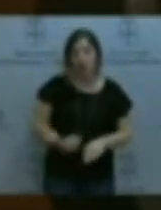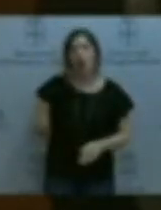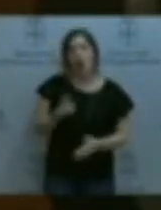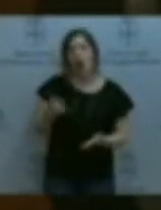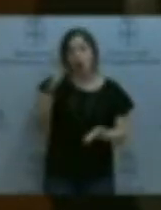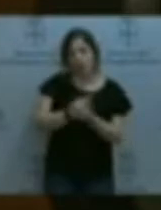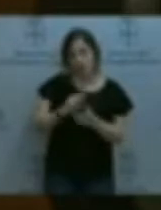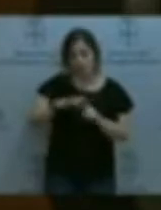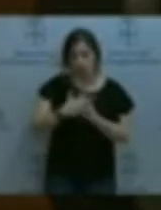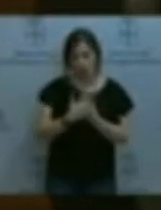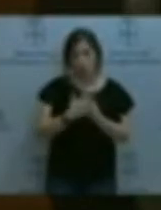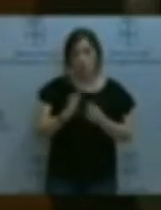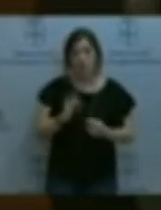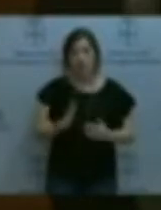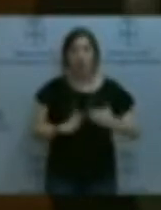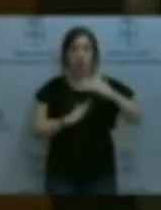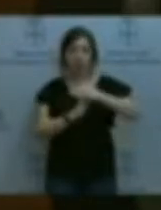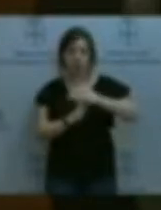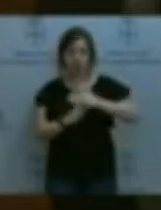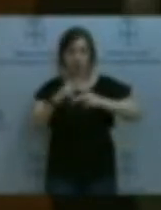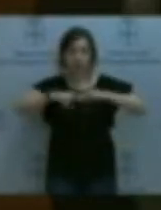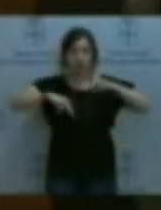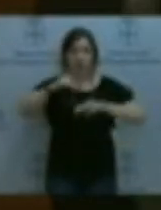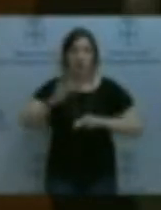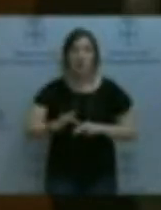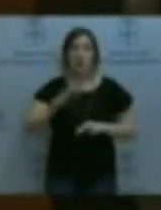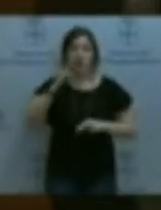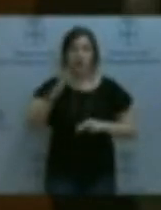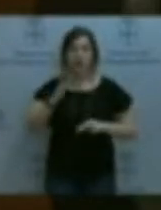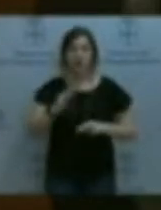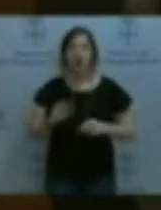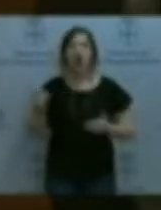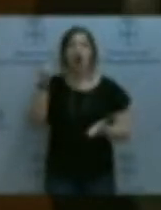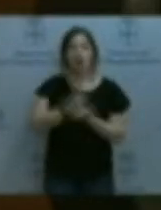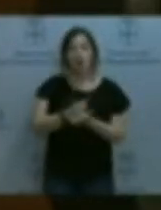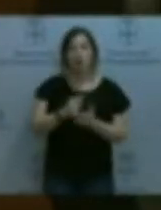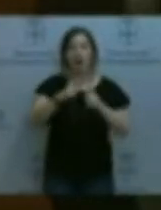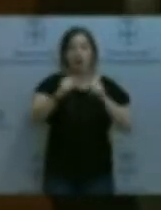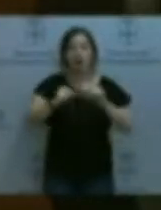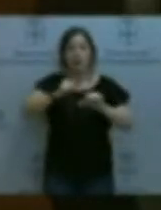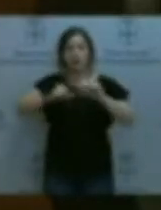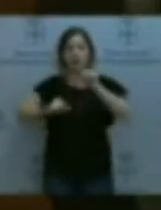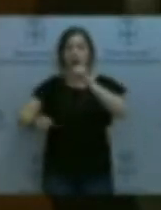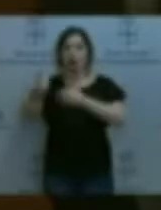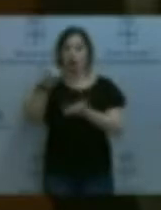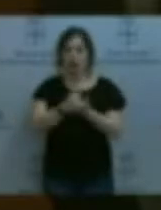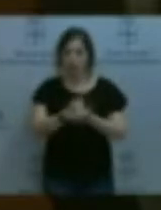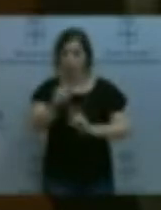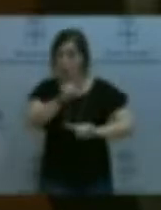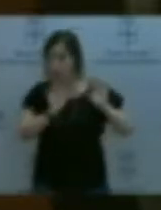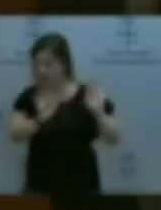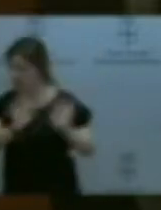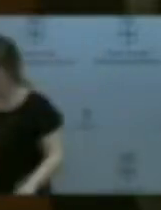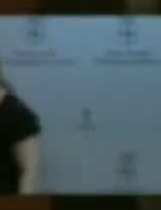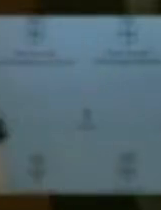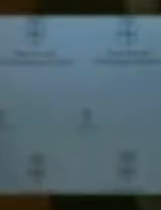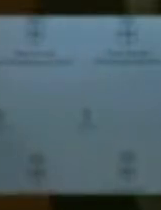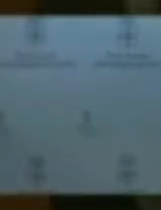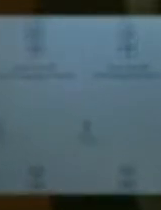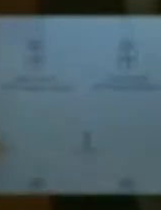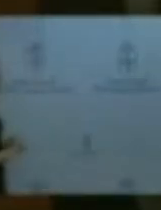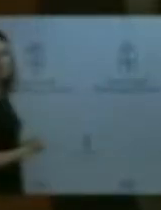y se repite el que asturias retrocede ese es el problema señor consejero y en la zona de langreo centro bueno si usted quiere remontarse en la